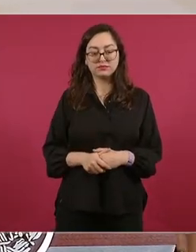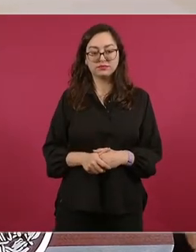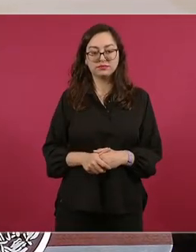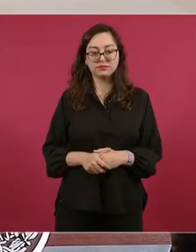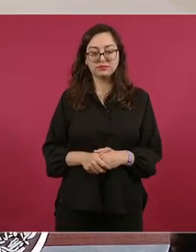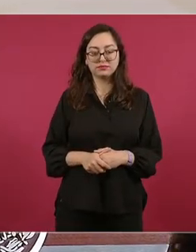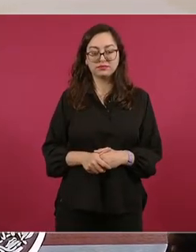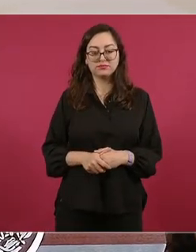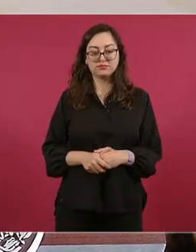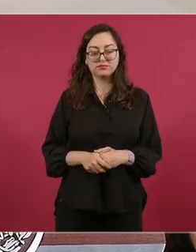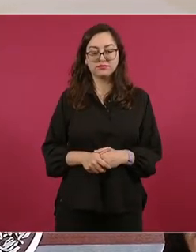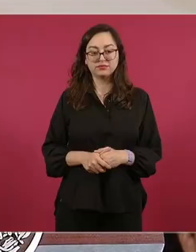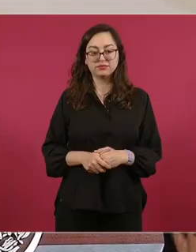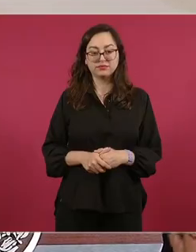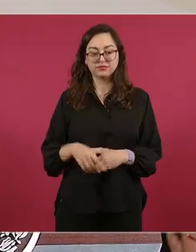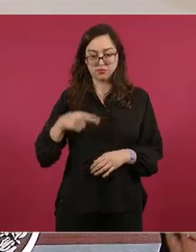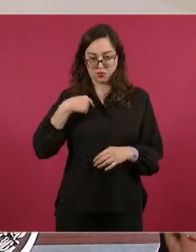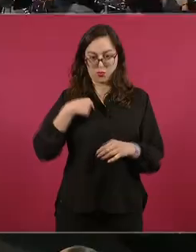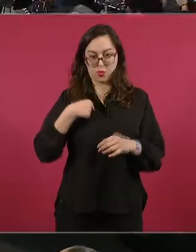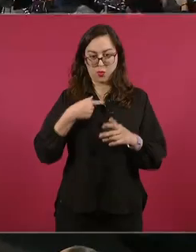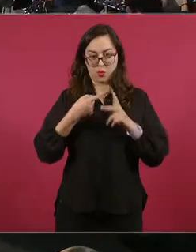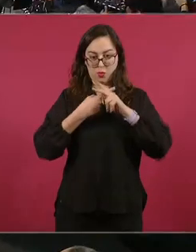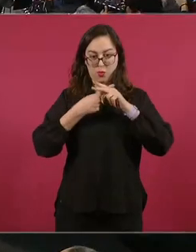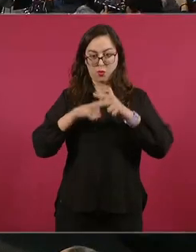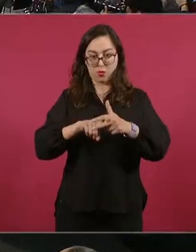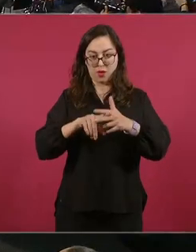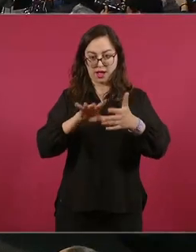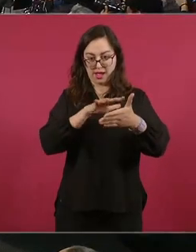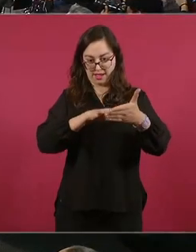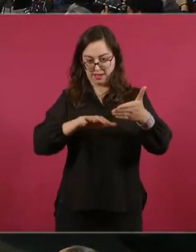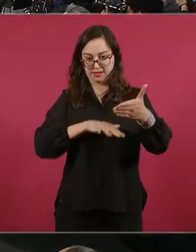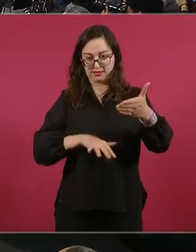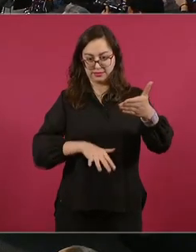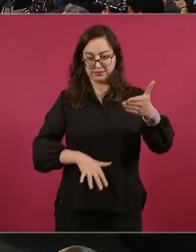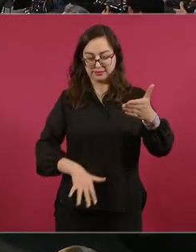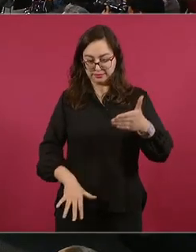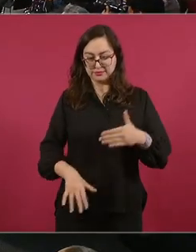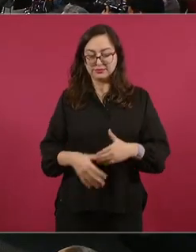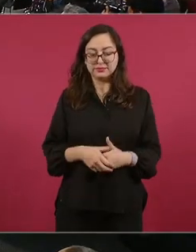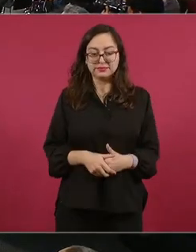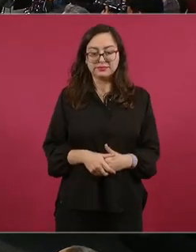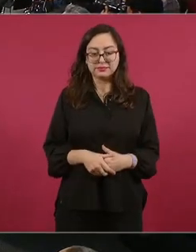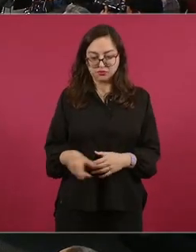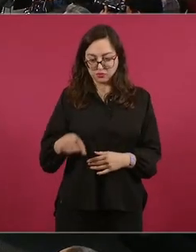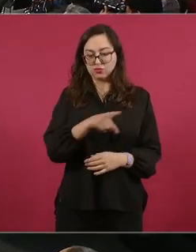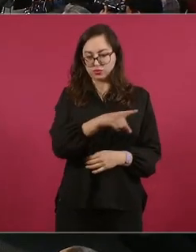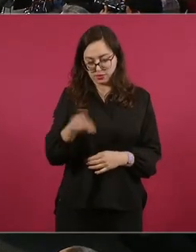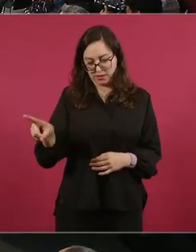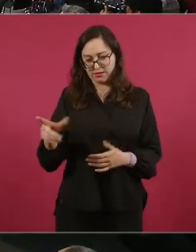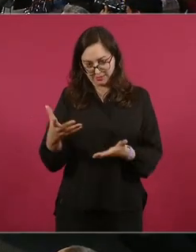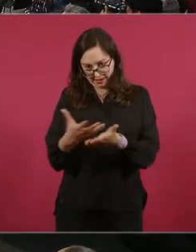Les voy a leer la introducción, ¿sí? Porque ustedes lo merecen.